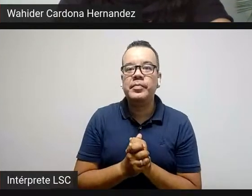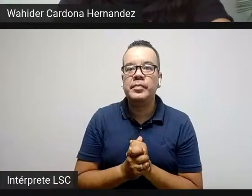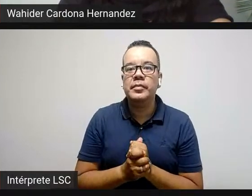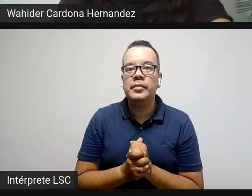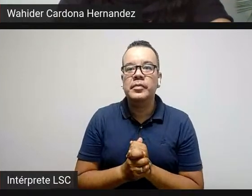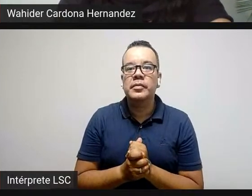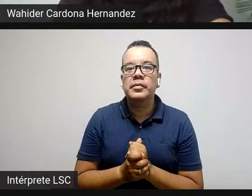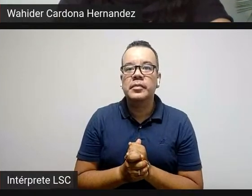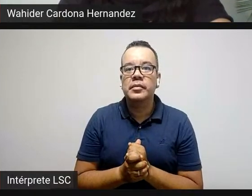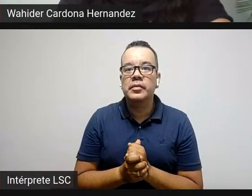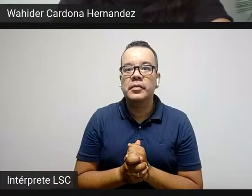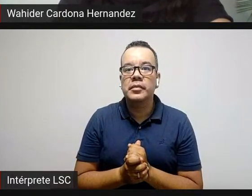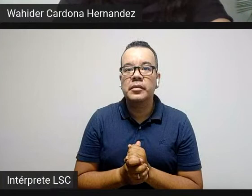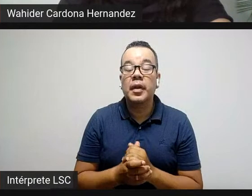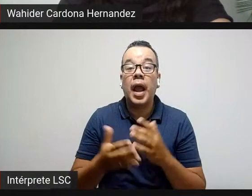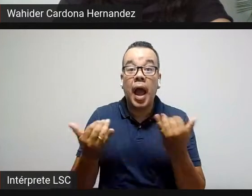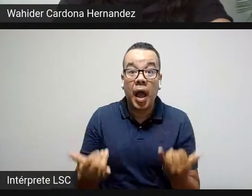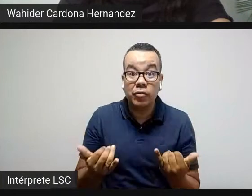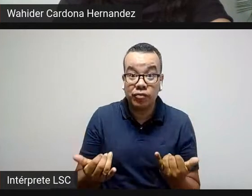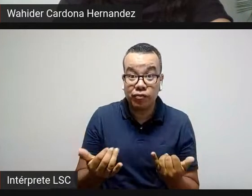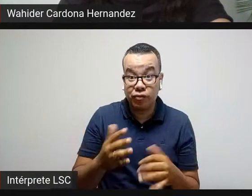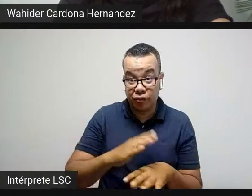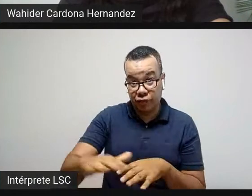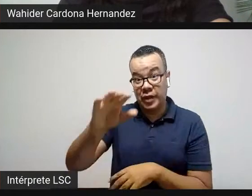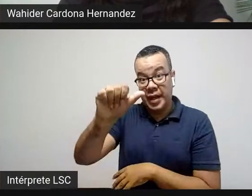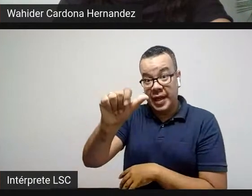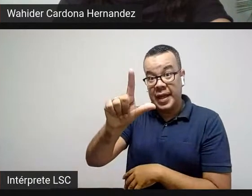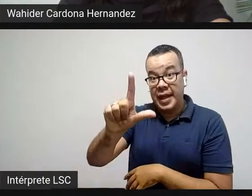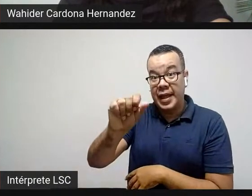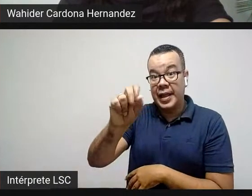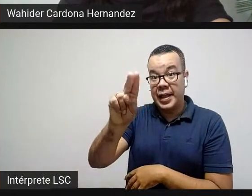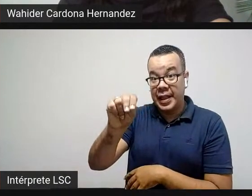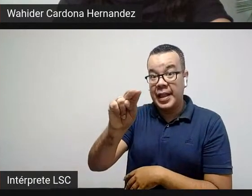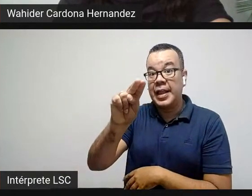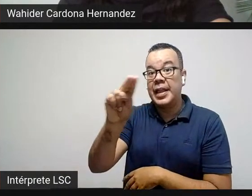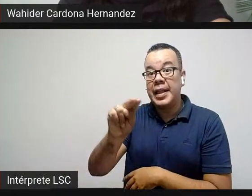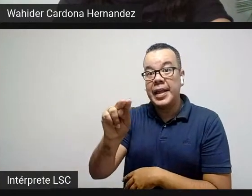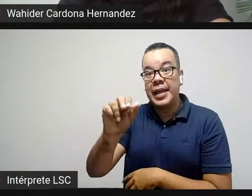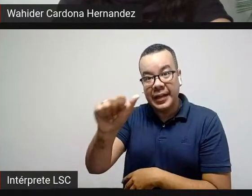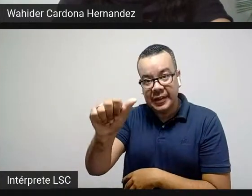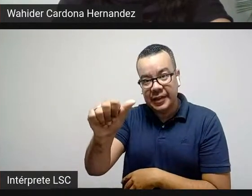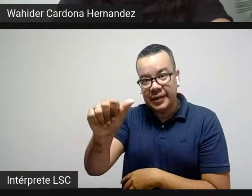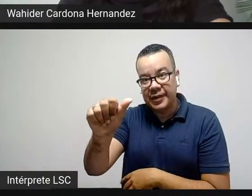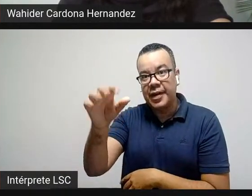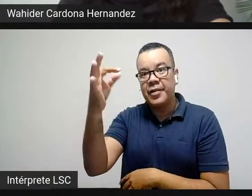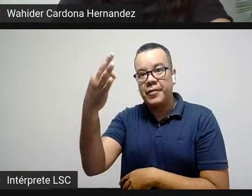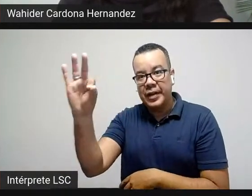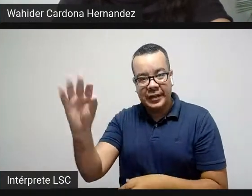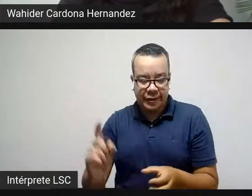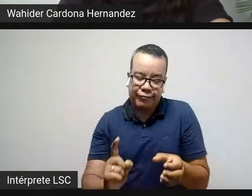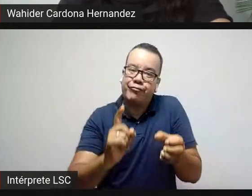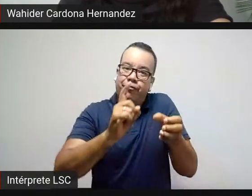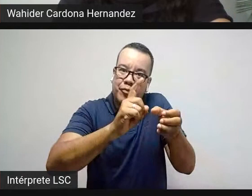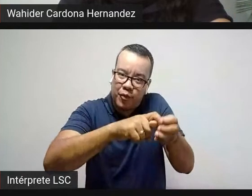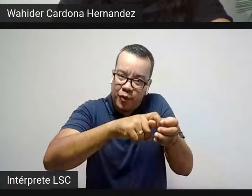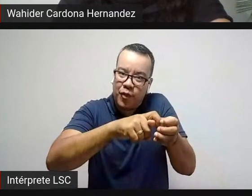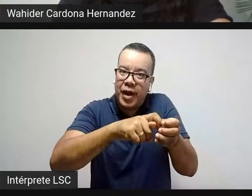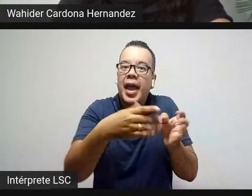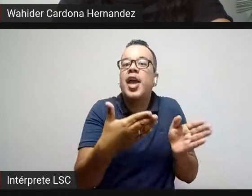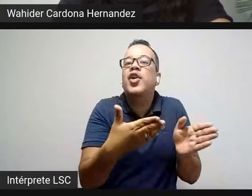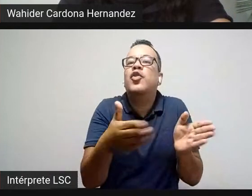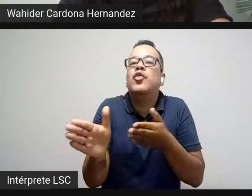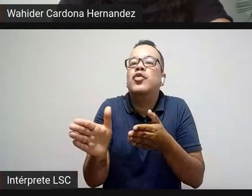Estamos en matrículas de todos los cursos, de todas las edades. hay muchísimos horarios para que los que